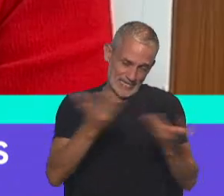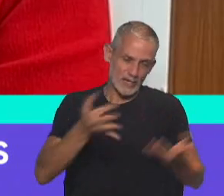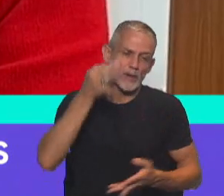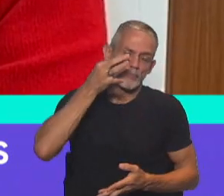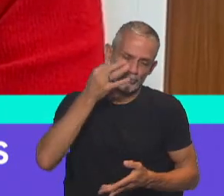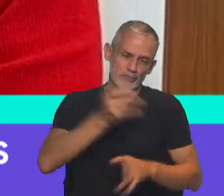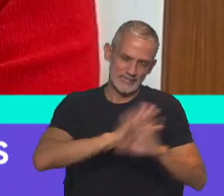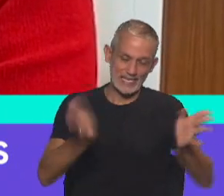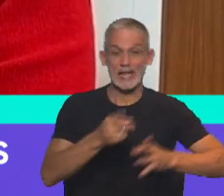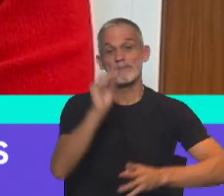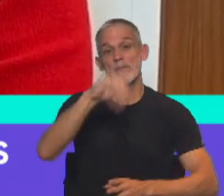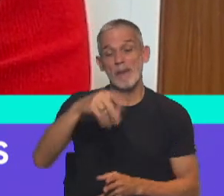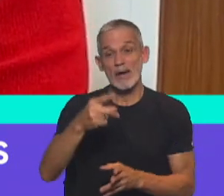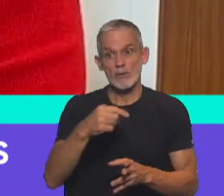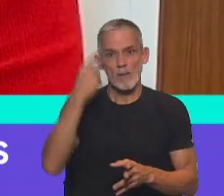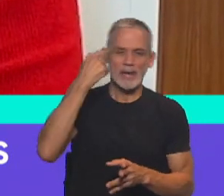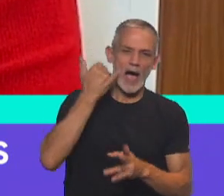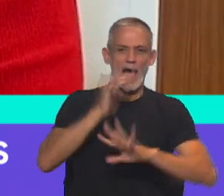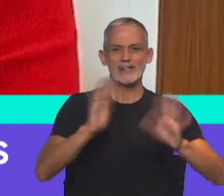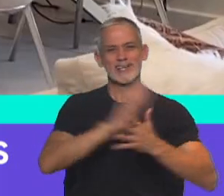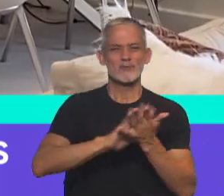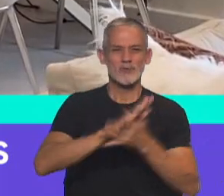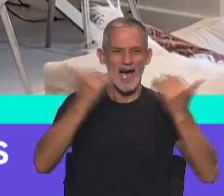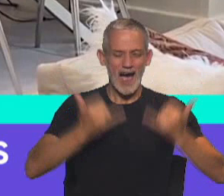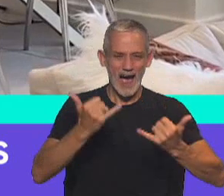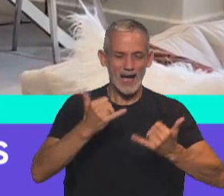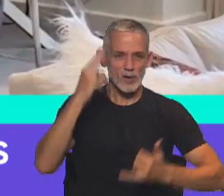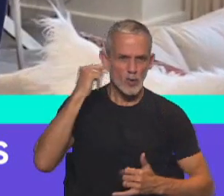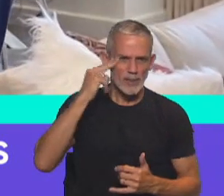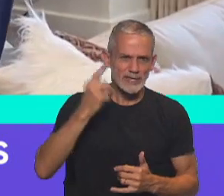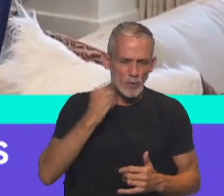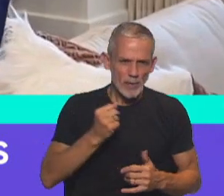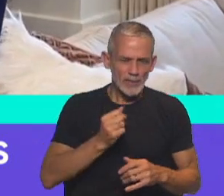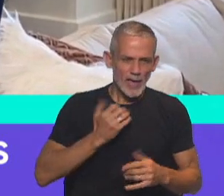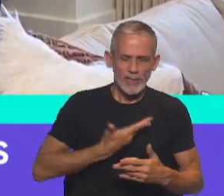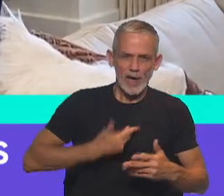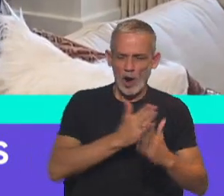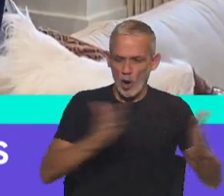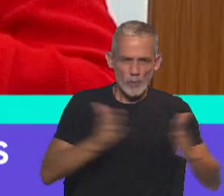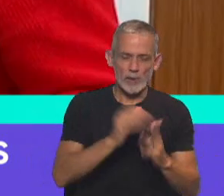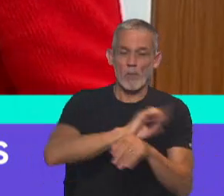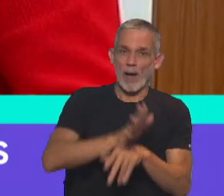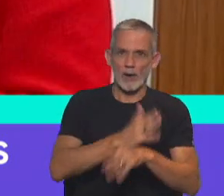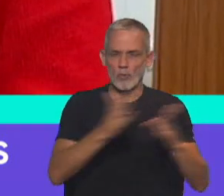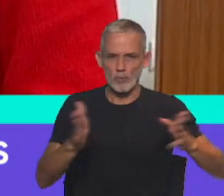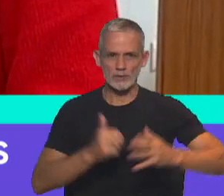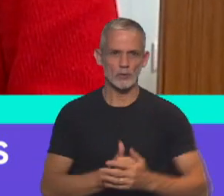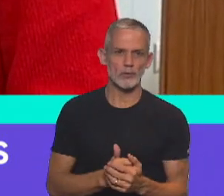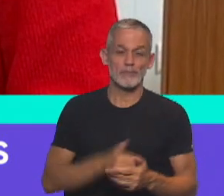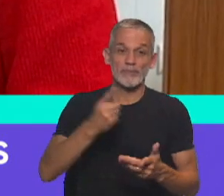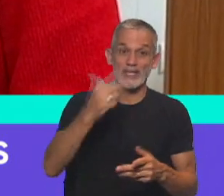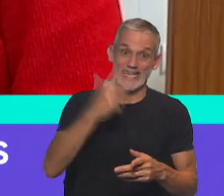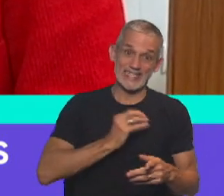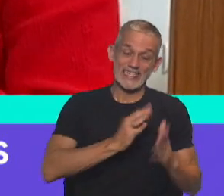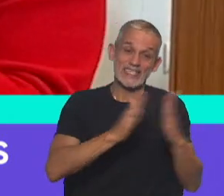y encima cuando pensábamos que podíamos salir tuvimos 99 días de gobierno y nos cayó la pandemia encima entonces son 3